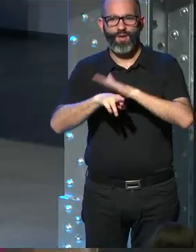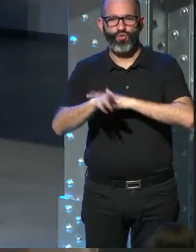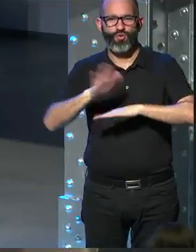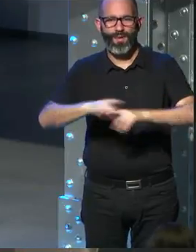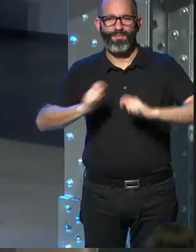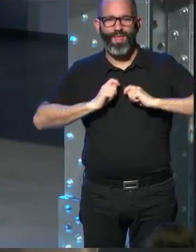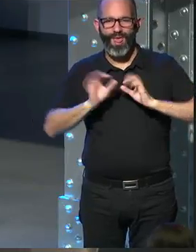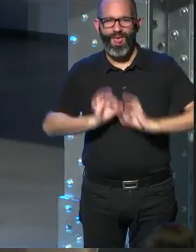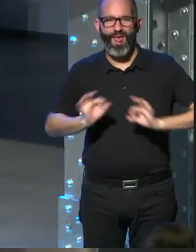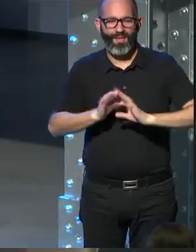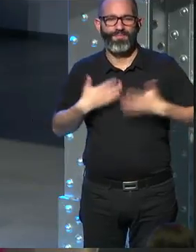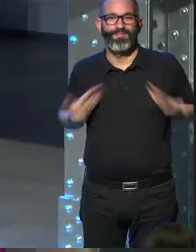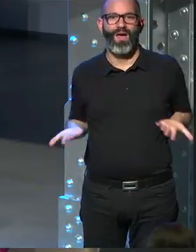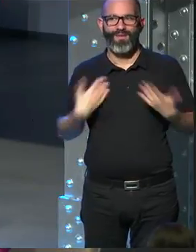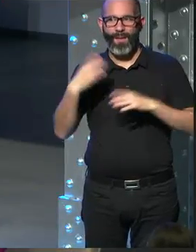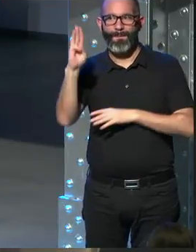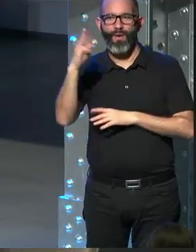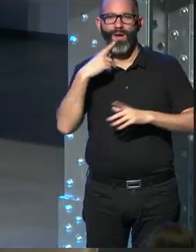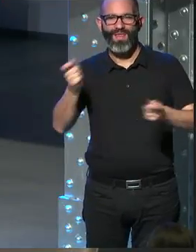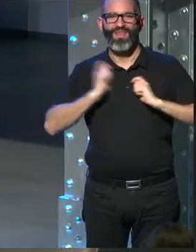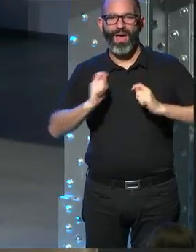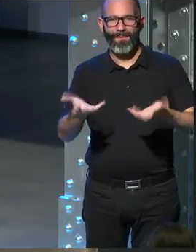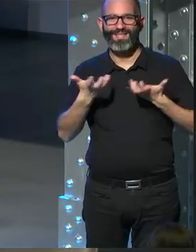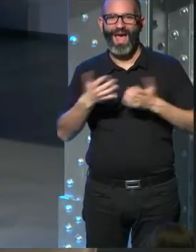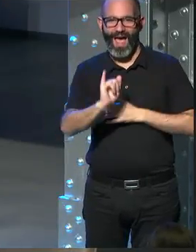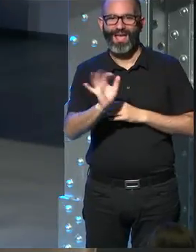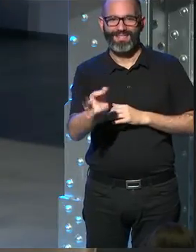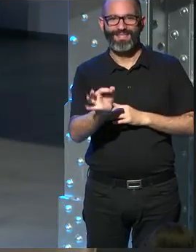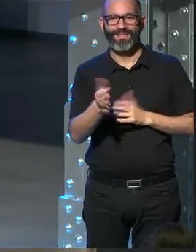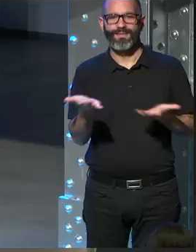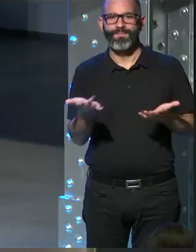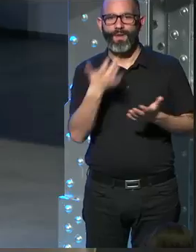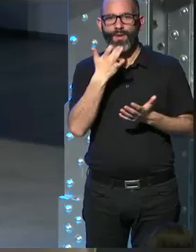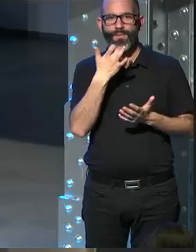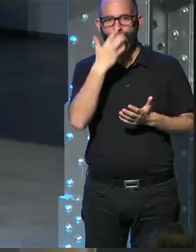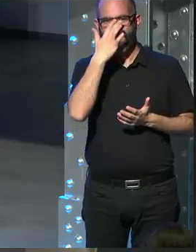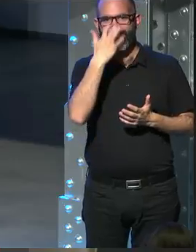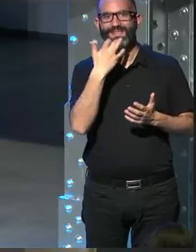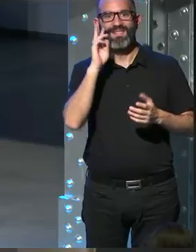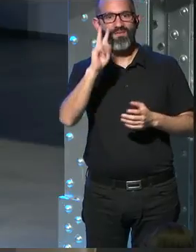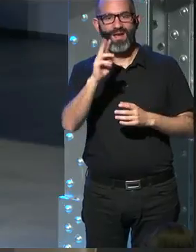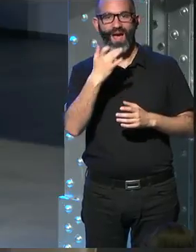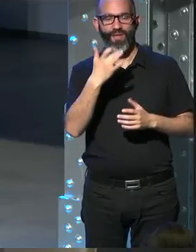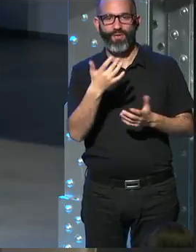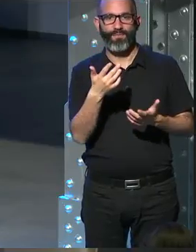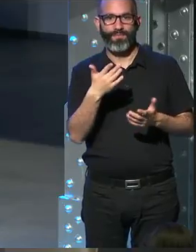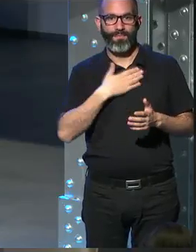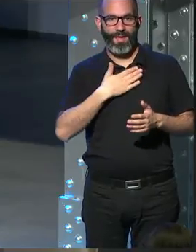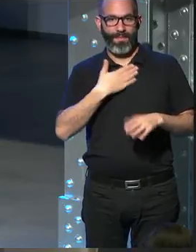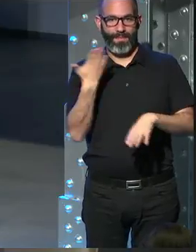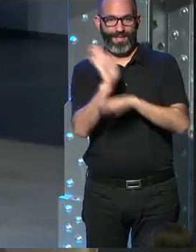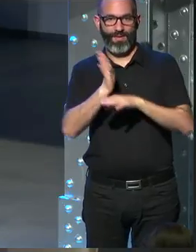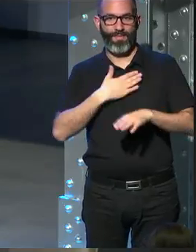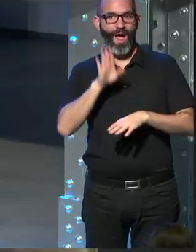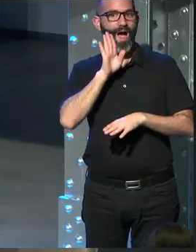también. Y PowerPoint pues, permite ciertas ventajas. Ahora, por ejemplo, si te has fijado en cómo ha sido mi